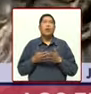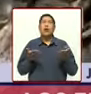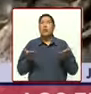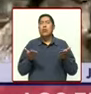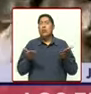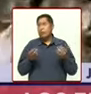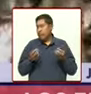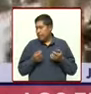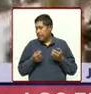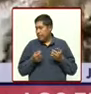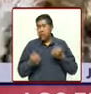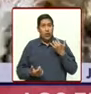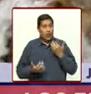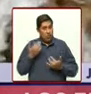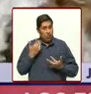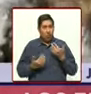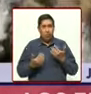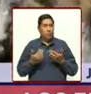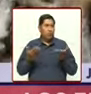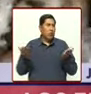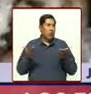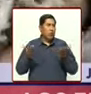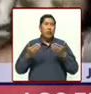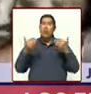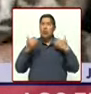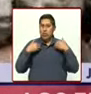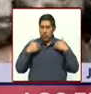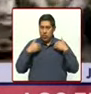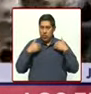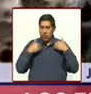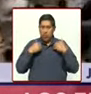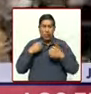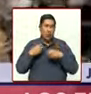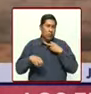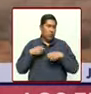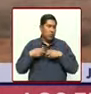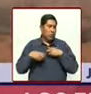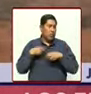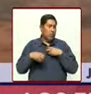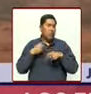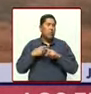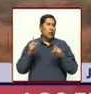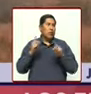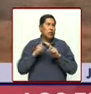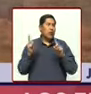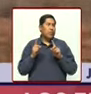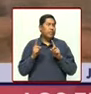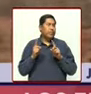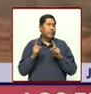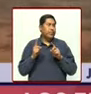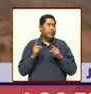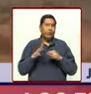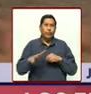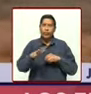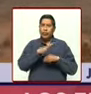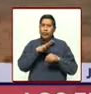está quemando, donde se está teniendo estos problemas, pero por las condiciones de